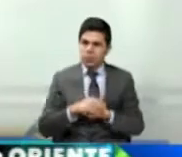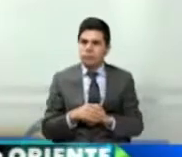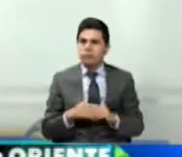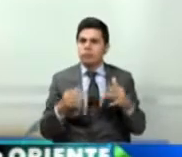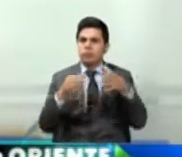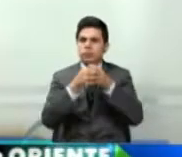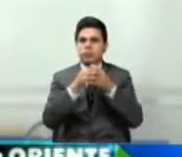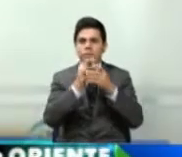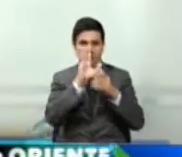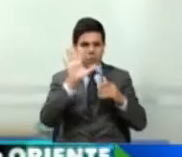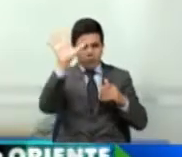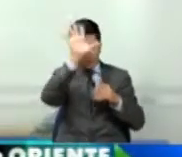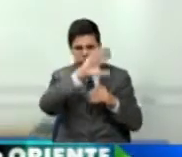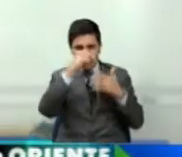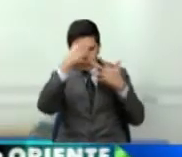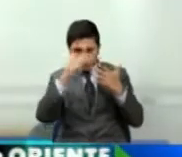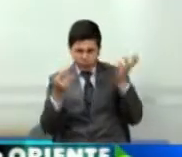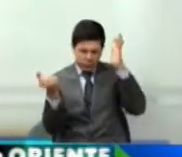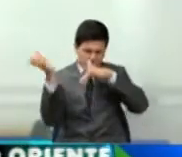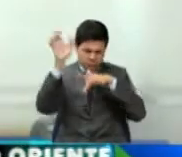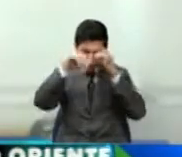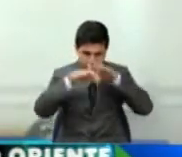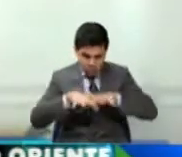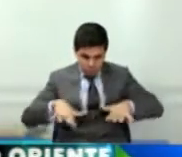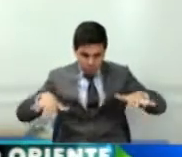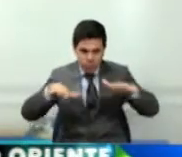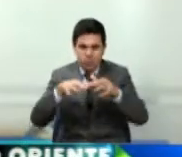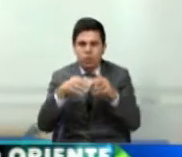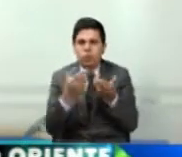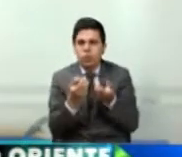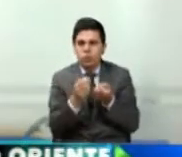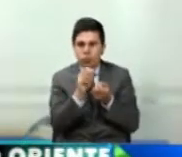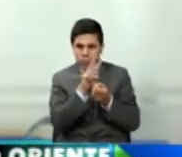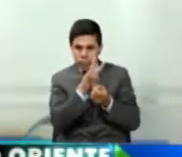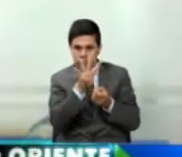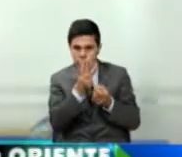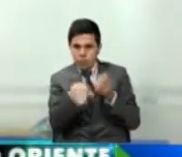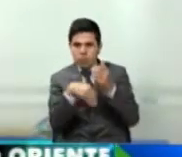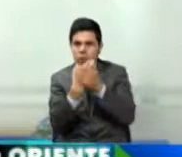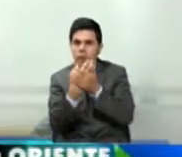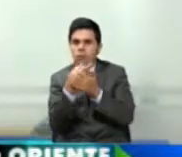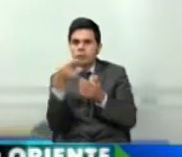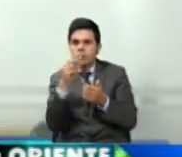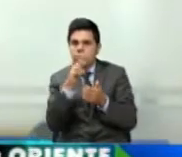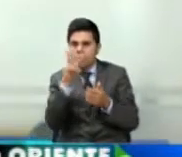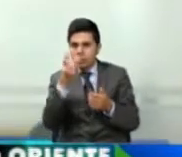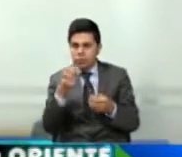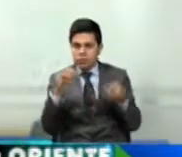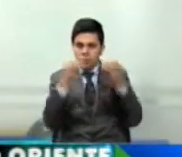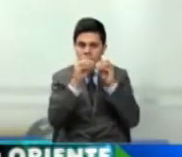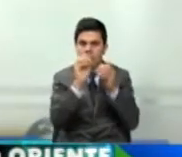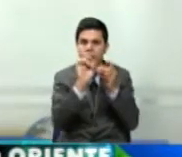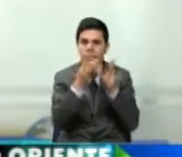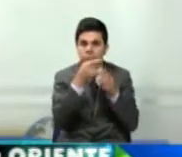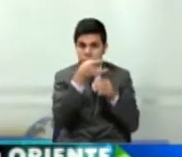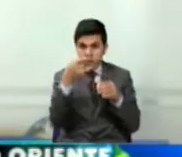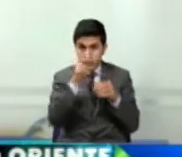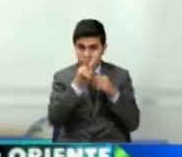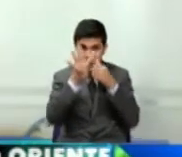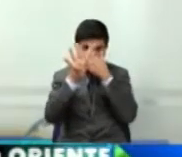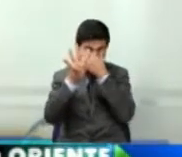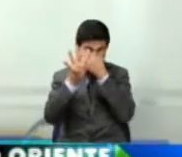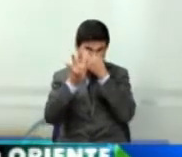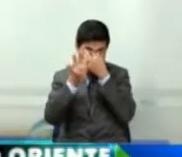grupos nacionales que se presentarán en nuestra sala del 24 al 28 y el 29 estaremos cerrando con broche de oro en el Parque a la